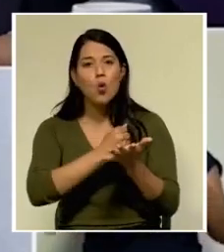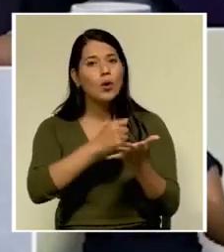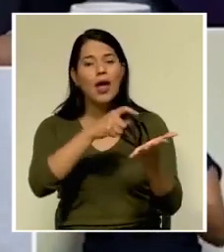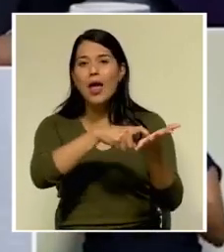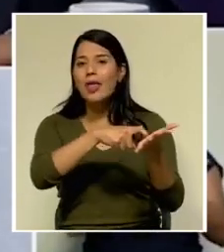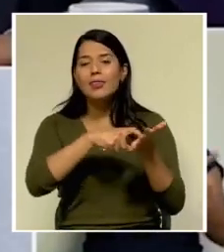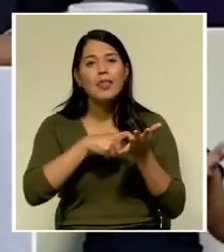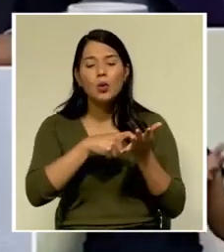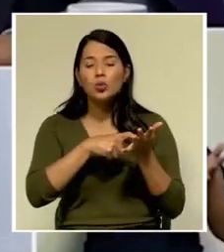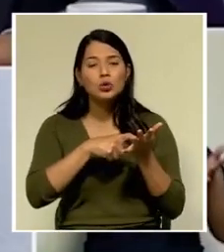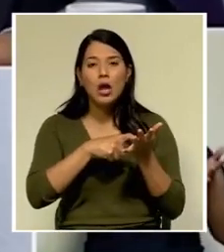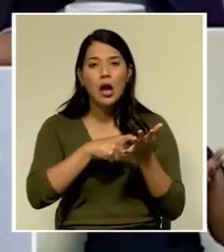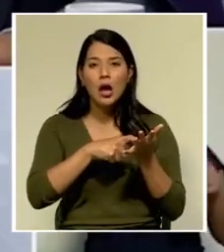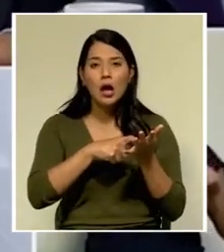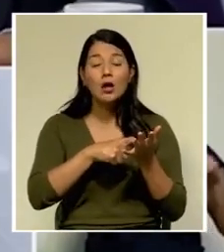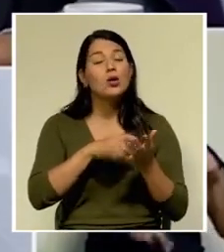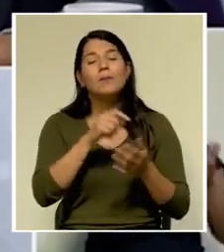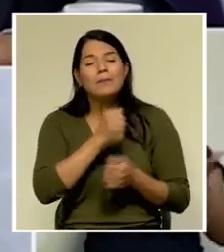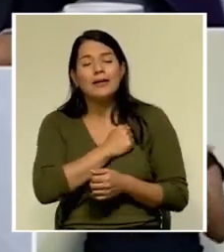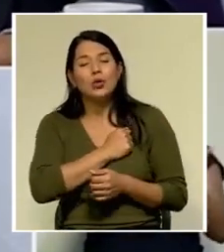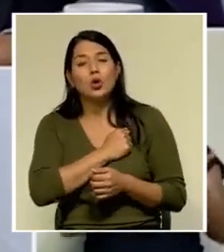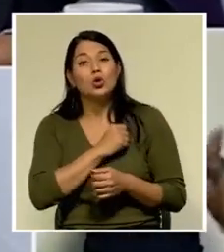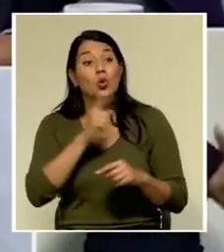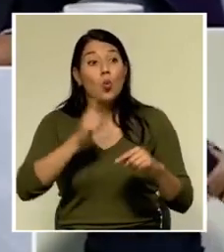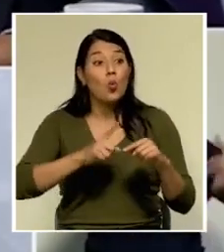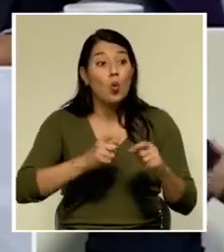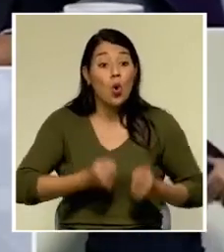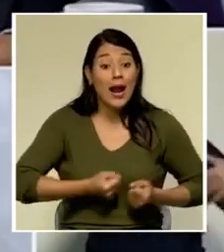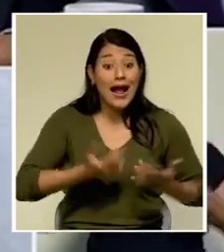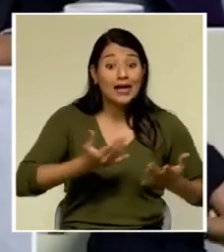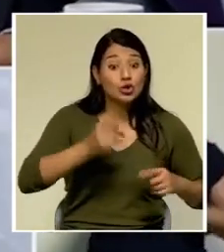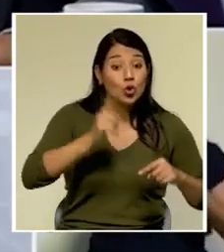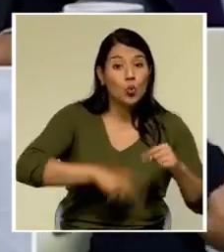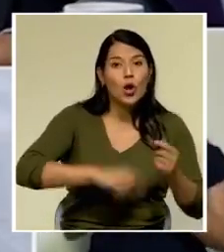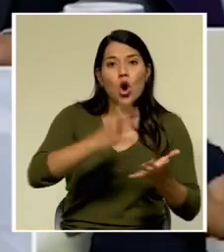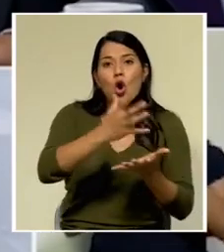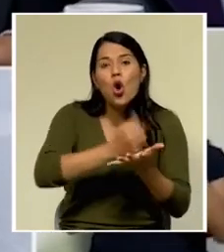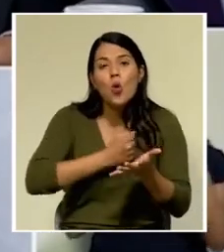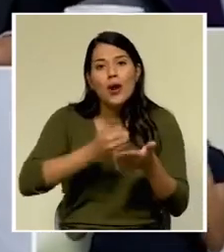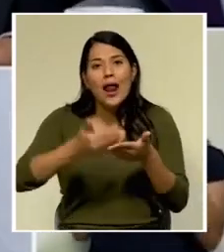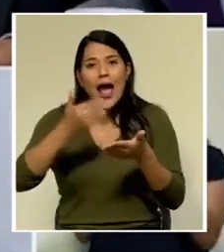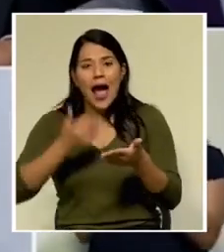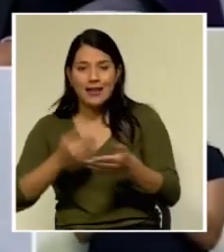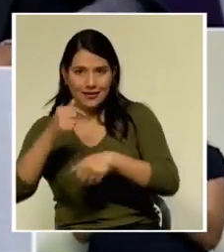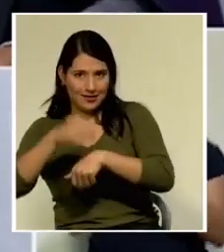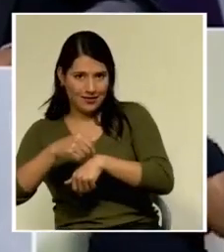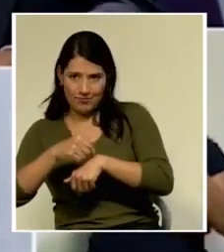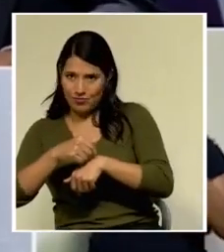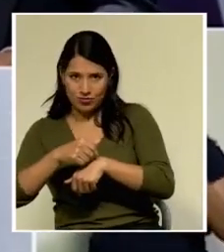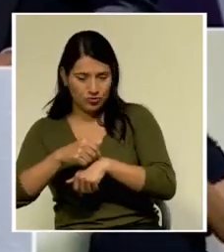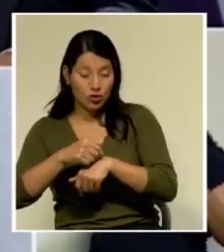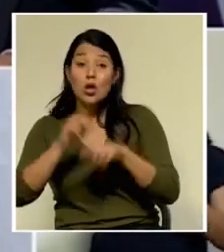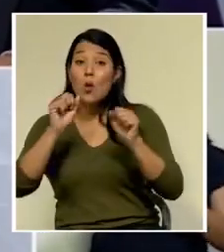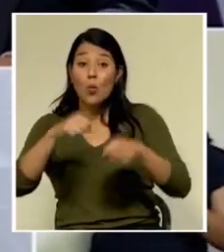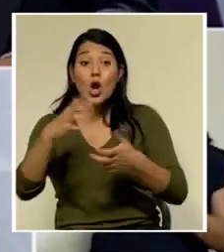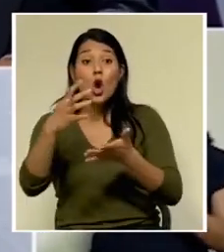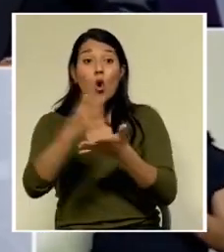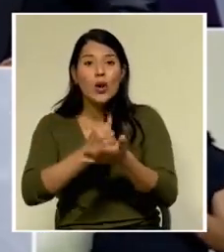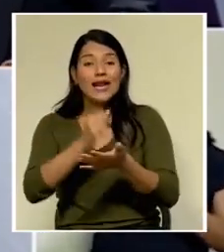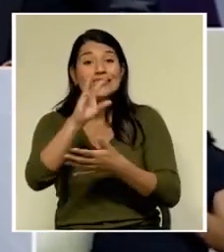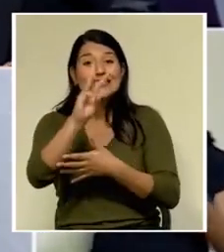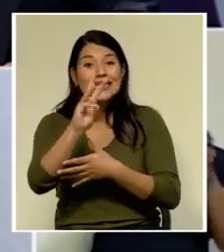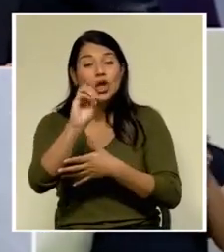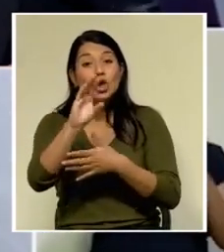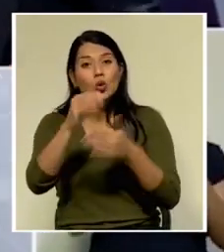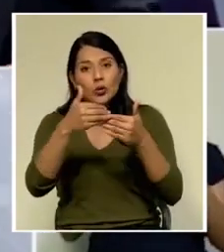o los gastos del partido no se pueden cobrar como deuda política, sino del 6 de octubre para acá, cuando ya el